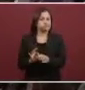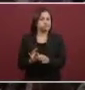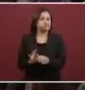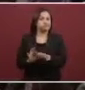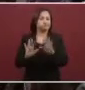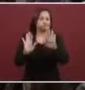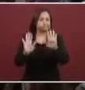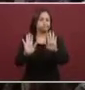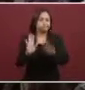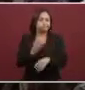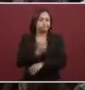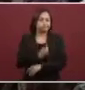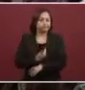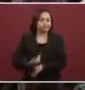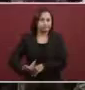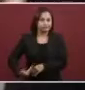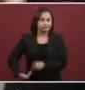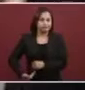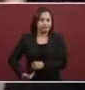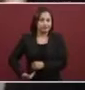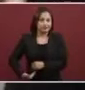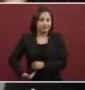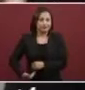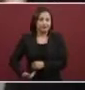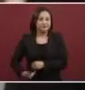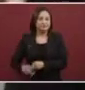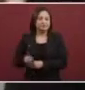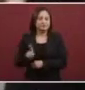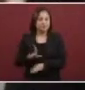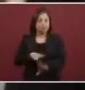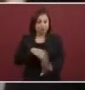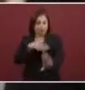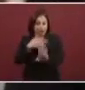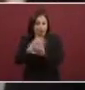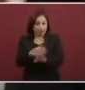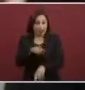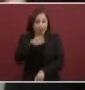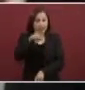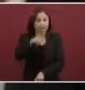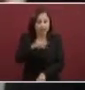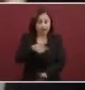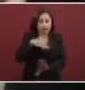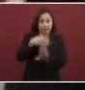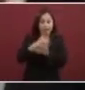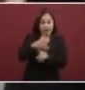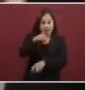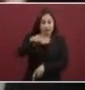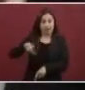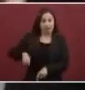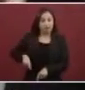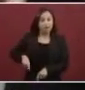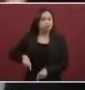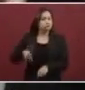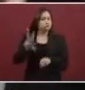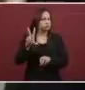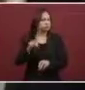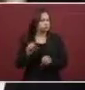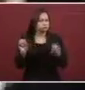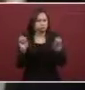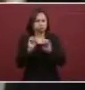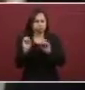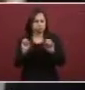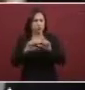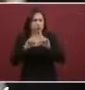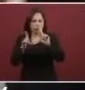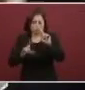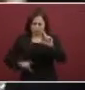Presidente, nadie está en contra de usted y de su gobierno, porque sería estar en contra de México.